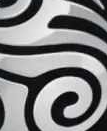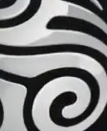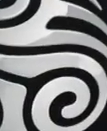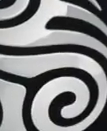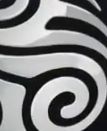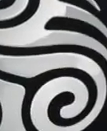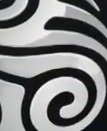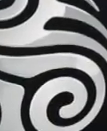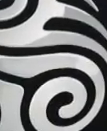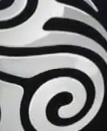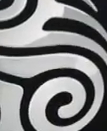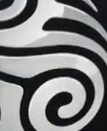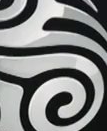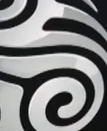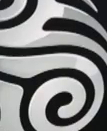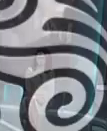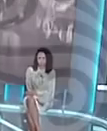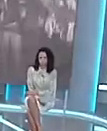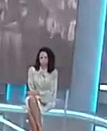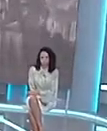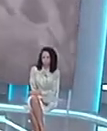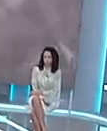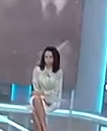RTVC, Sistema de Medios Públicos.